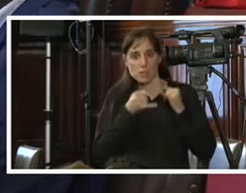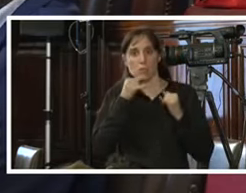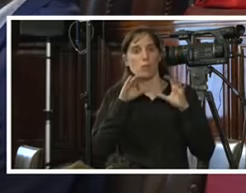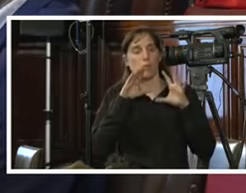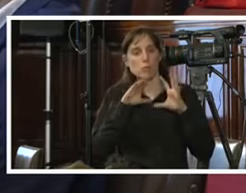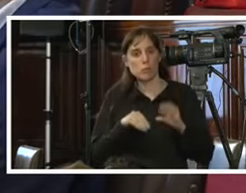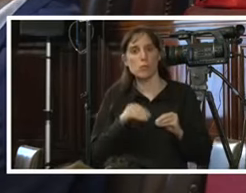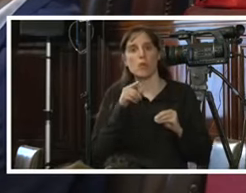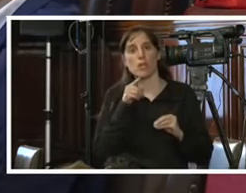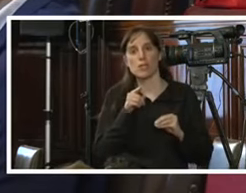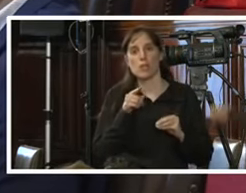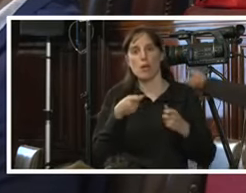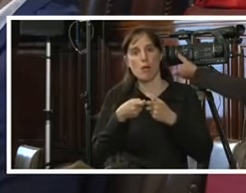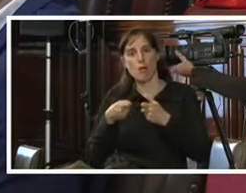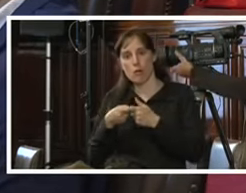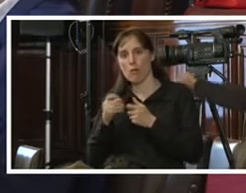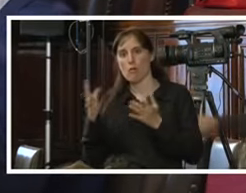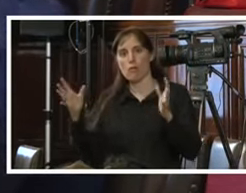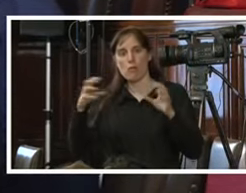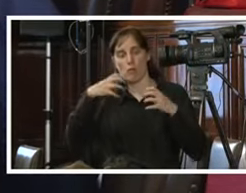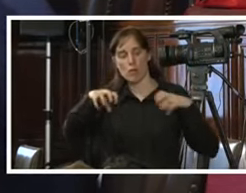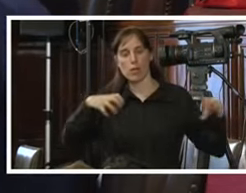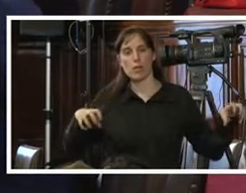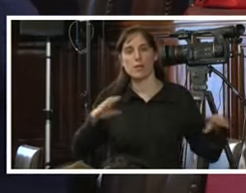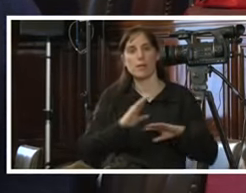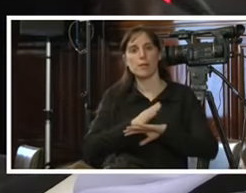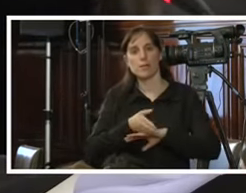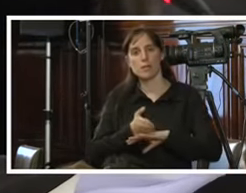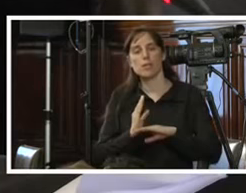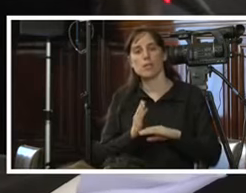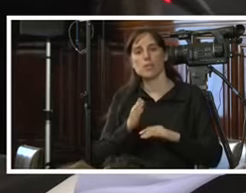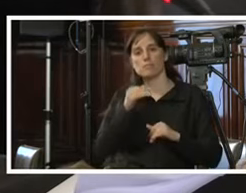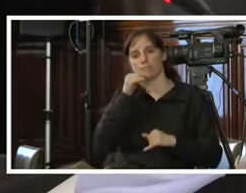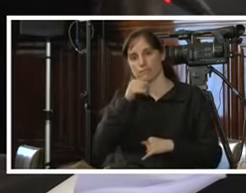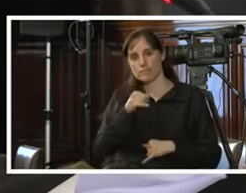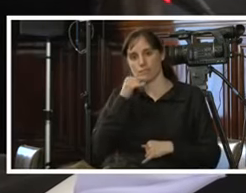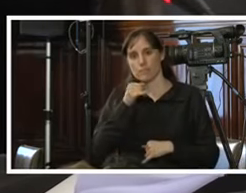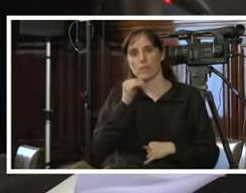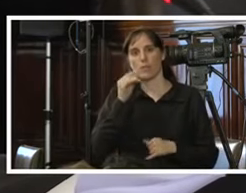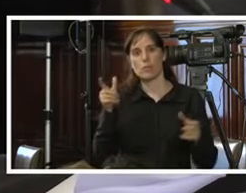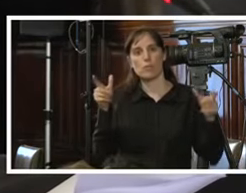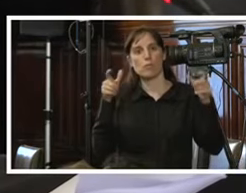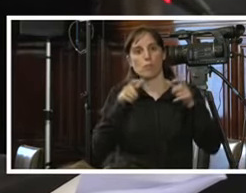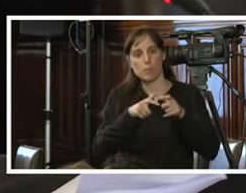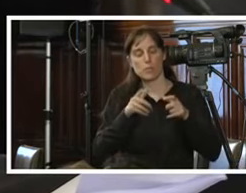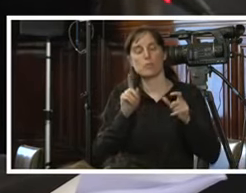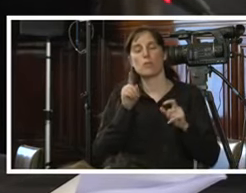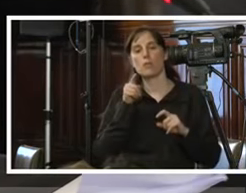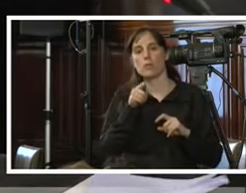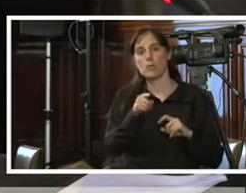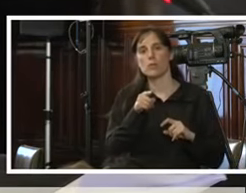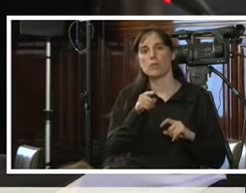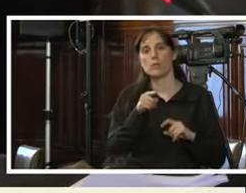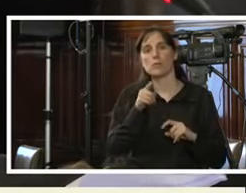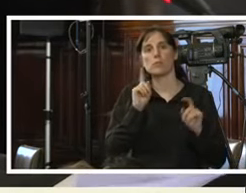organizaciones participantes recomendamos a la comisión ente americana de derechos humanos y la relatoría de betty